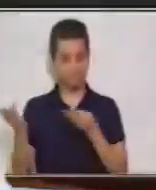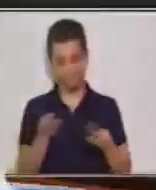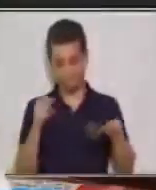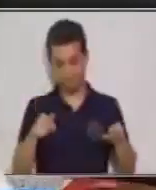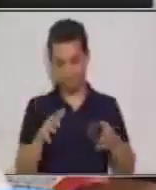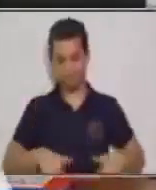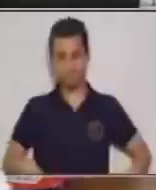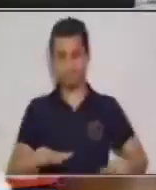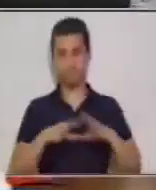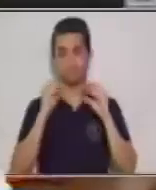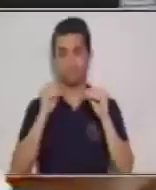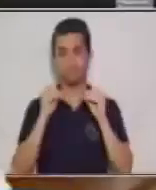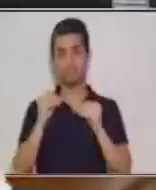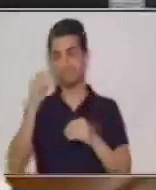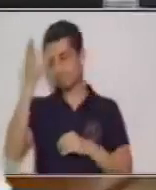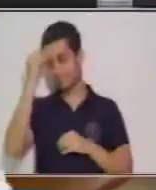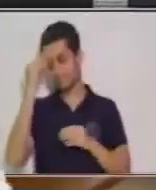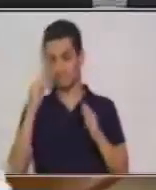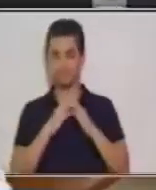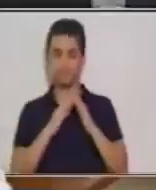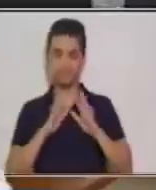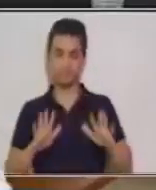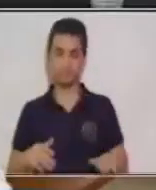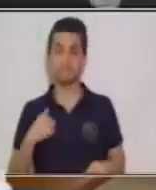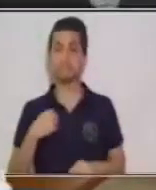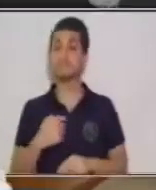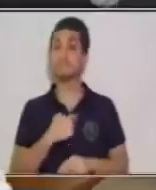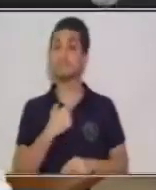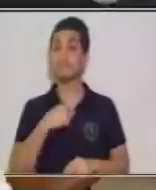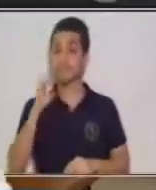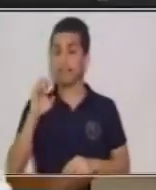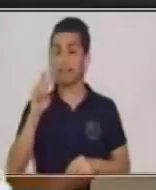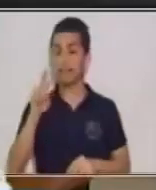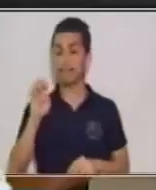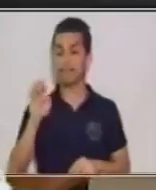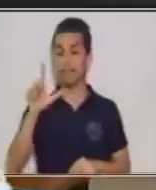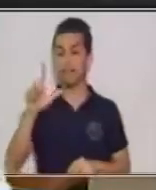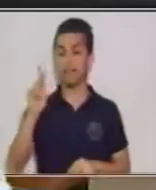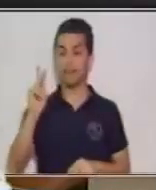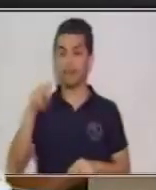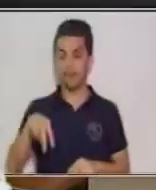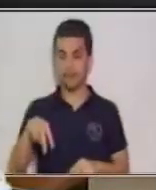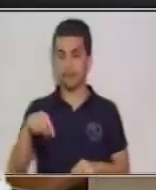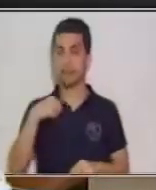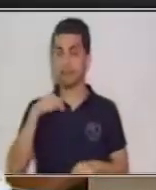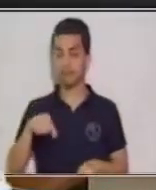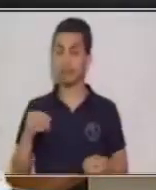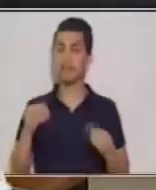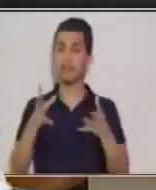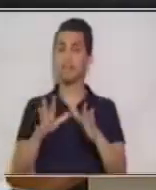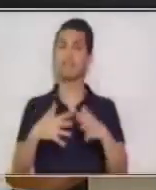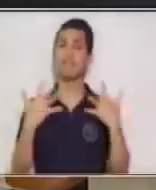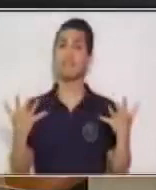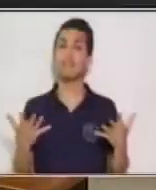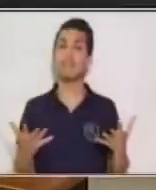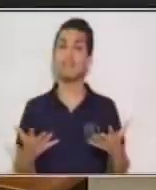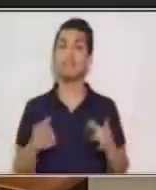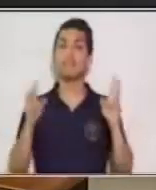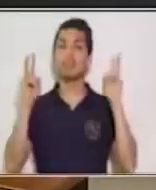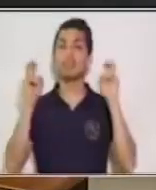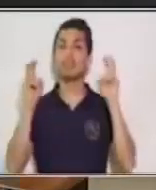Bienvenidos a este espacio educativo Aprendo en Casa. Soy Evelyn Arminda Arriola Ramírez y en esta oportunidad desarrollaré el